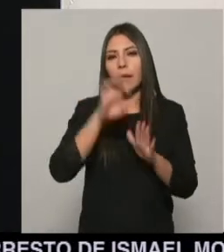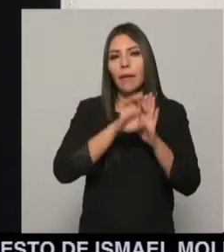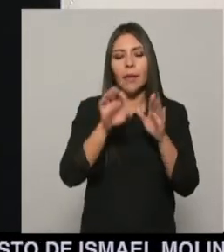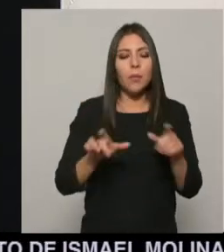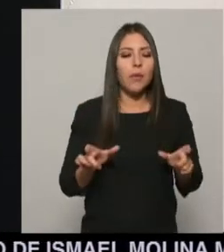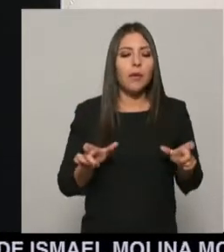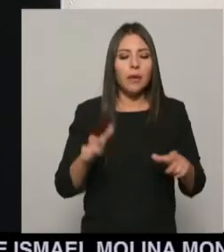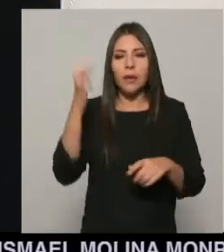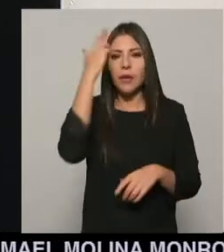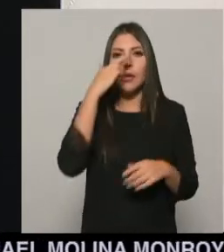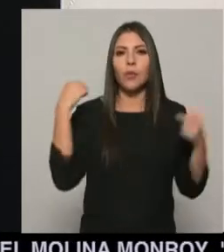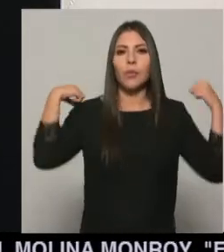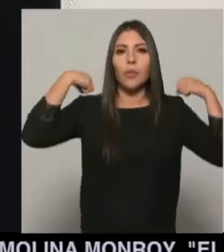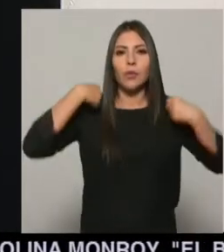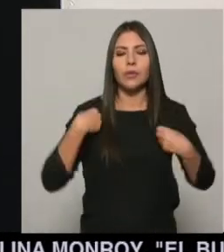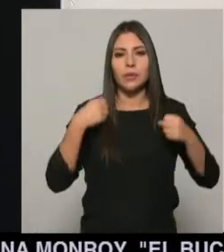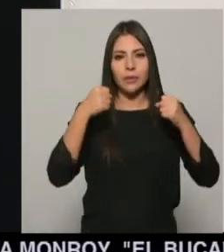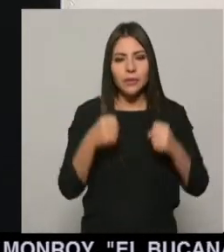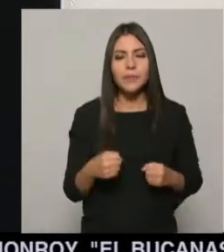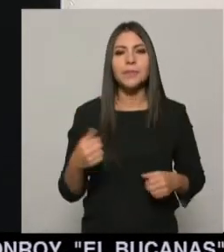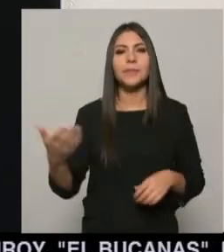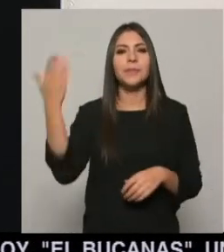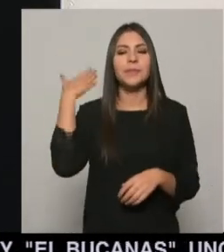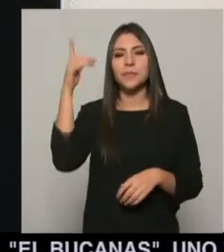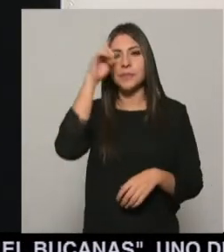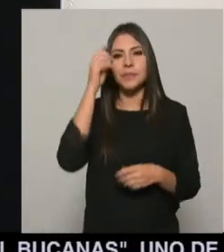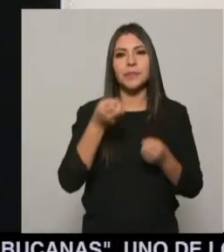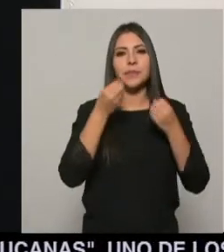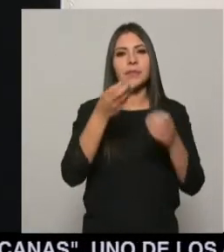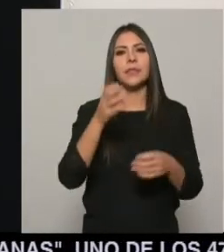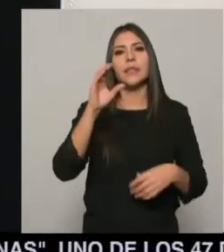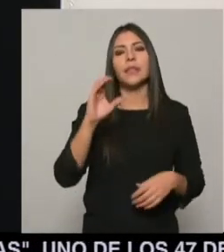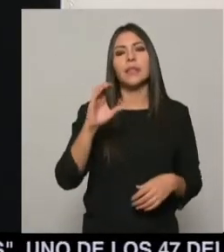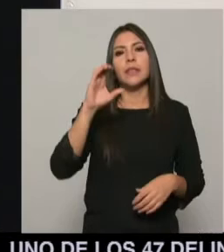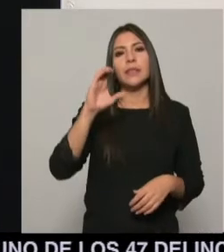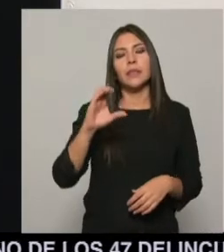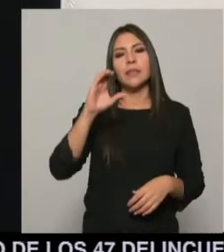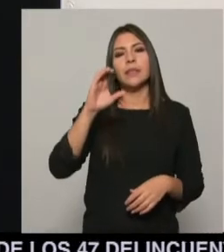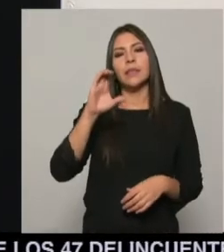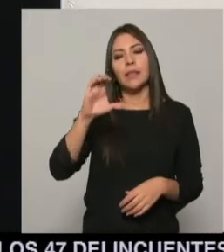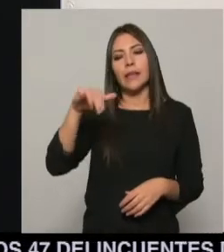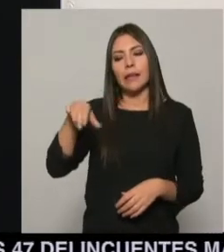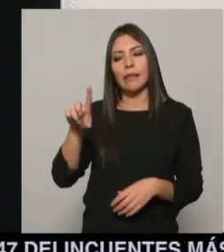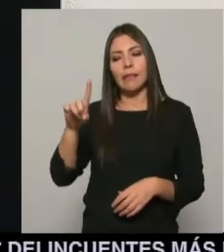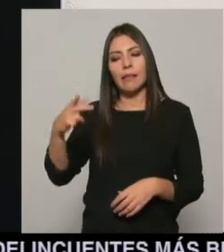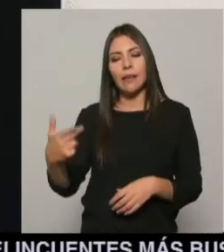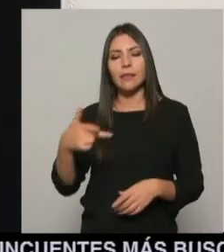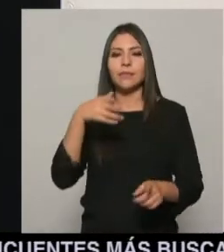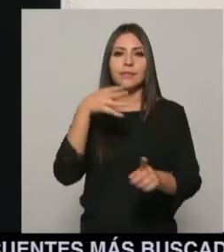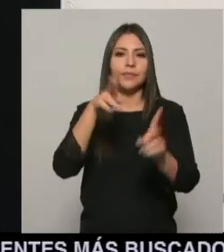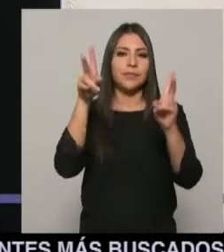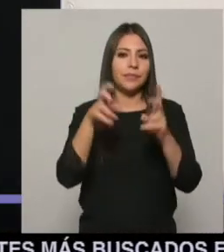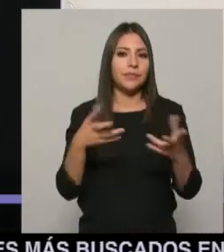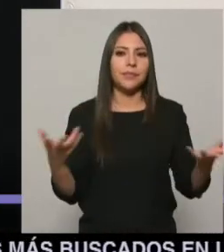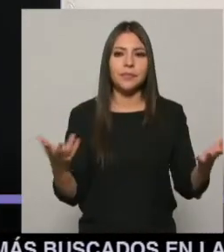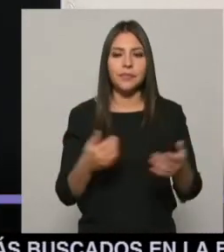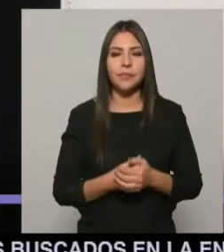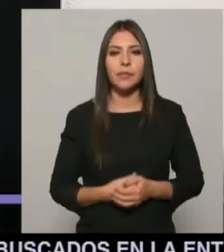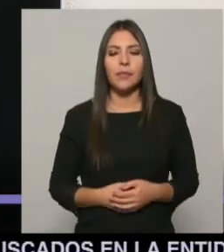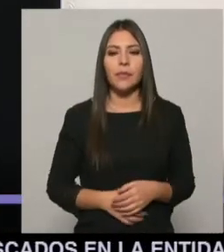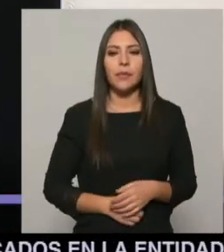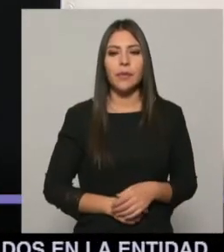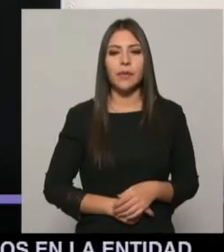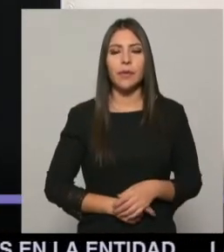reciente recomendación que emite la Comisión Nacional de Derechos Humanos respecto al tema. Y bueno, así las cosas. A